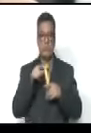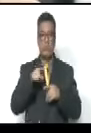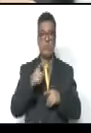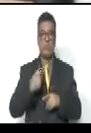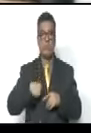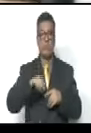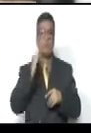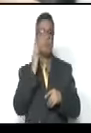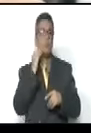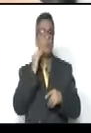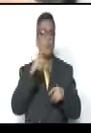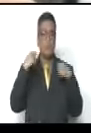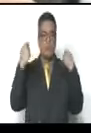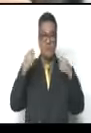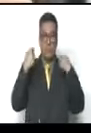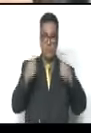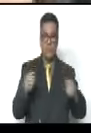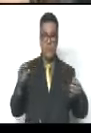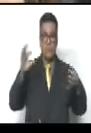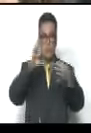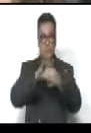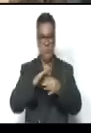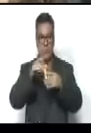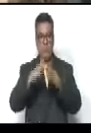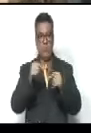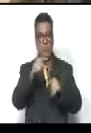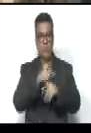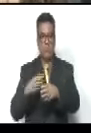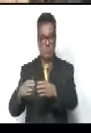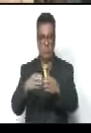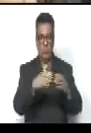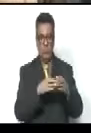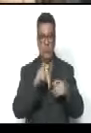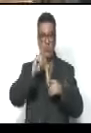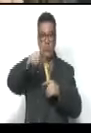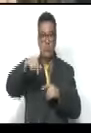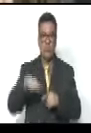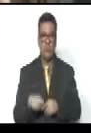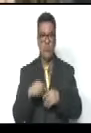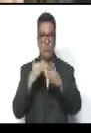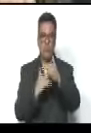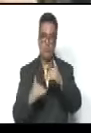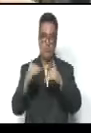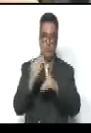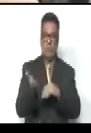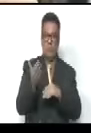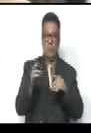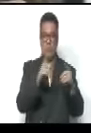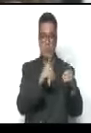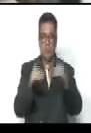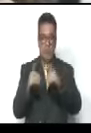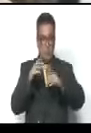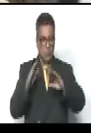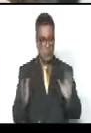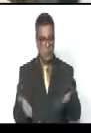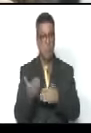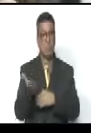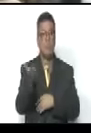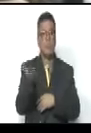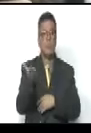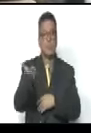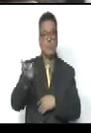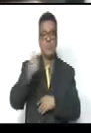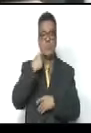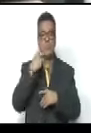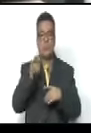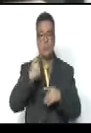por ejemplo, celebrar la unidad de toda la región, pero además exaltar el diálogo importante que debemos